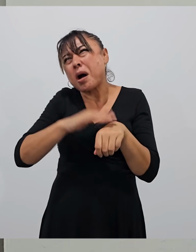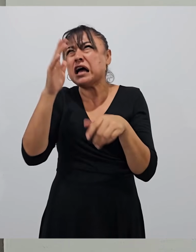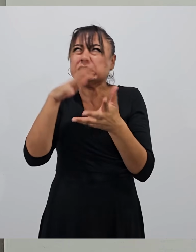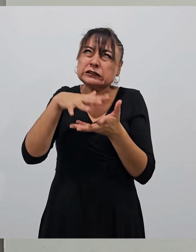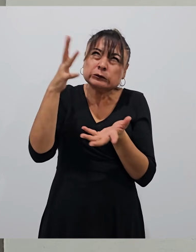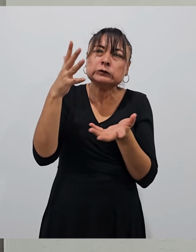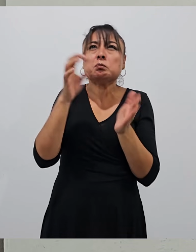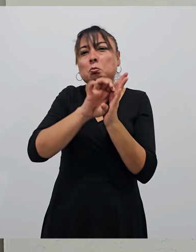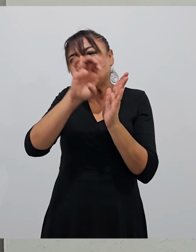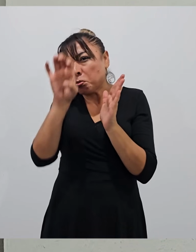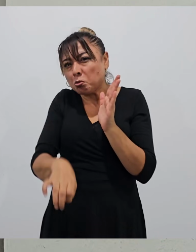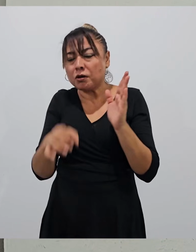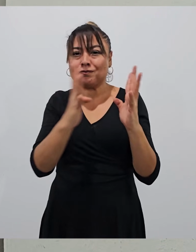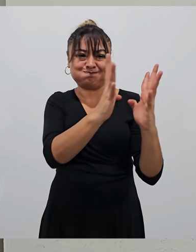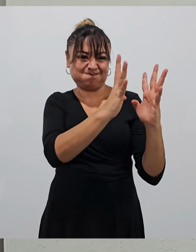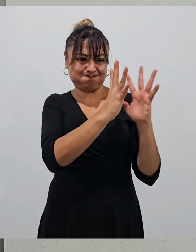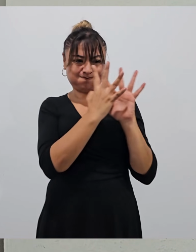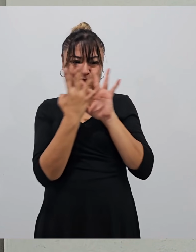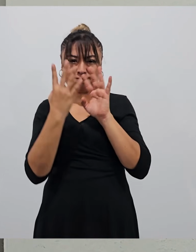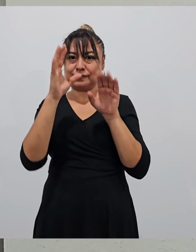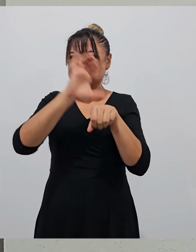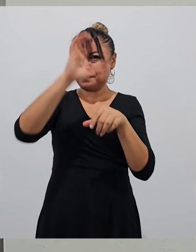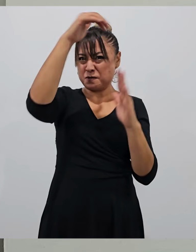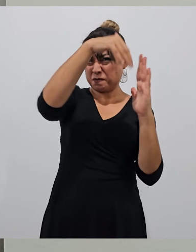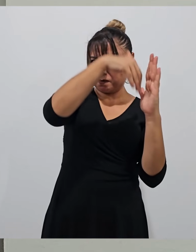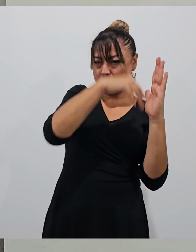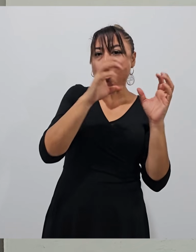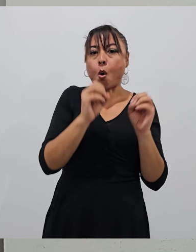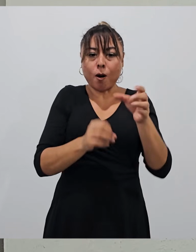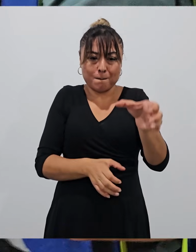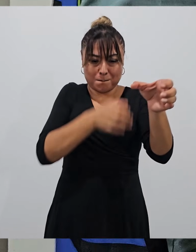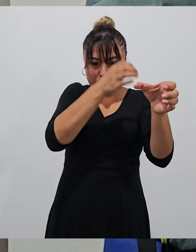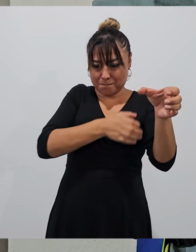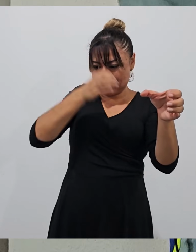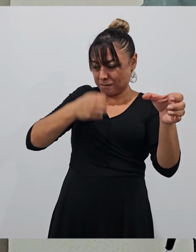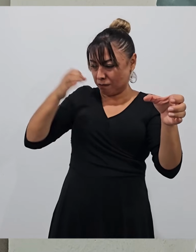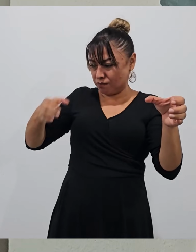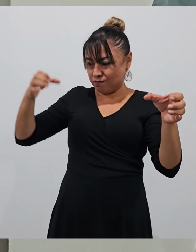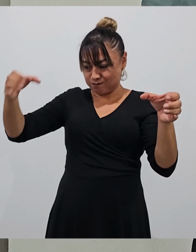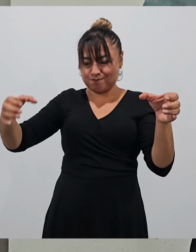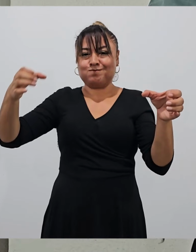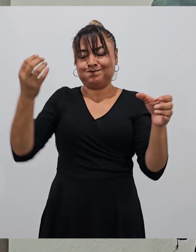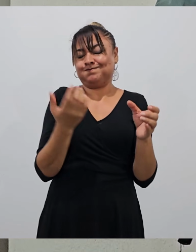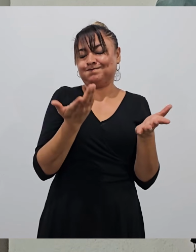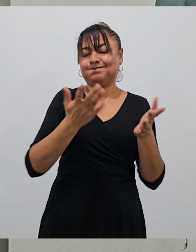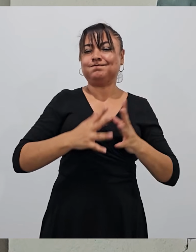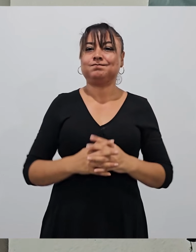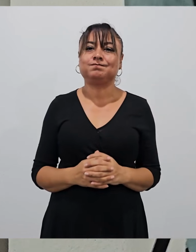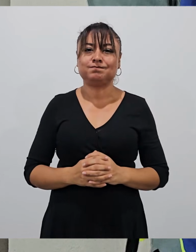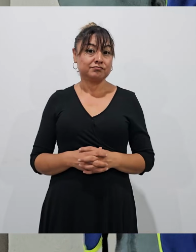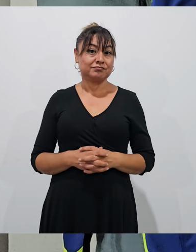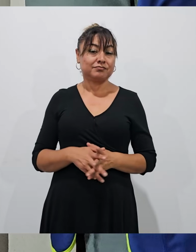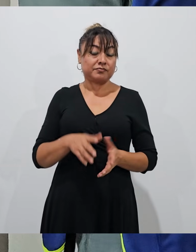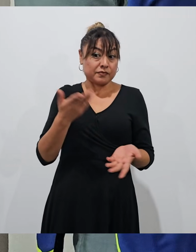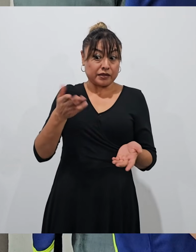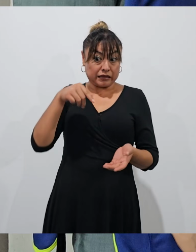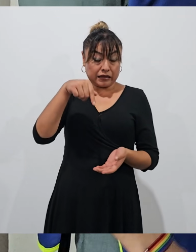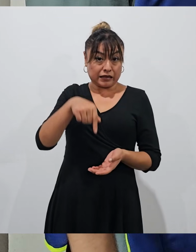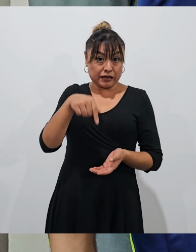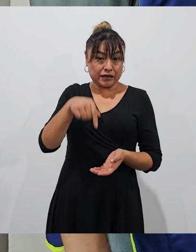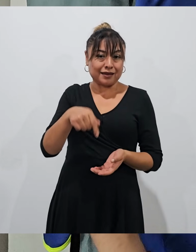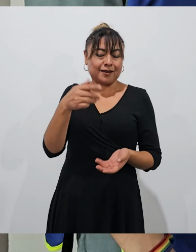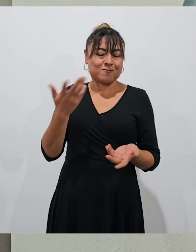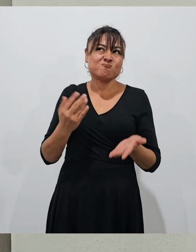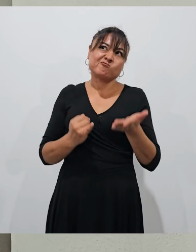contención. Los más conocidos y utilizados son los muros Milán y las pilas de contención. En este caso en particular se optó por pilas de concreto armado como método